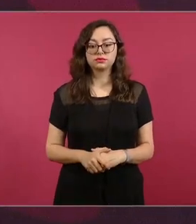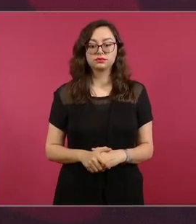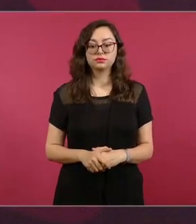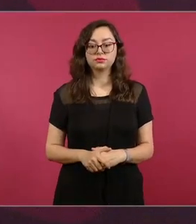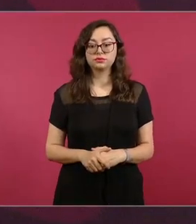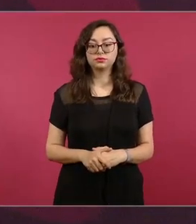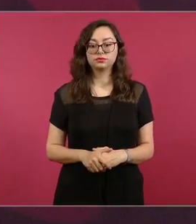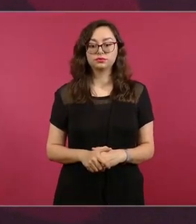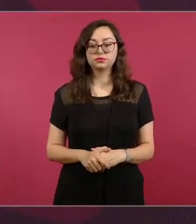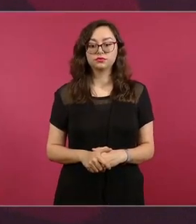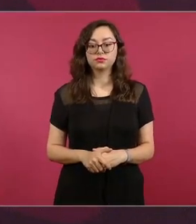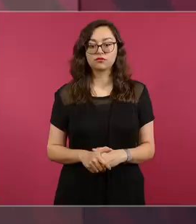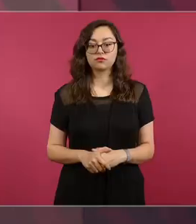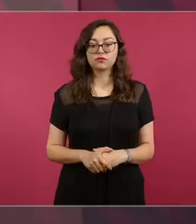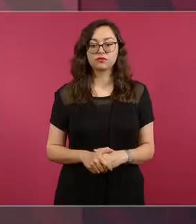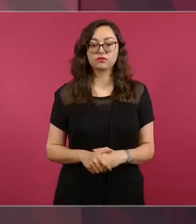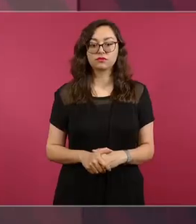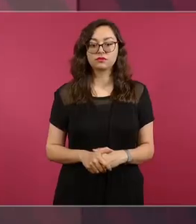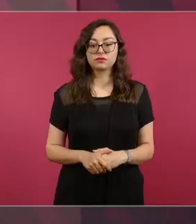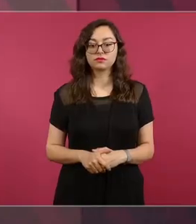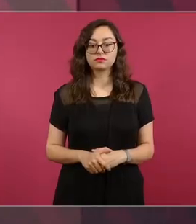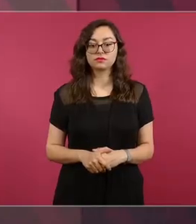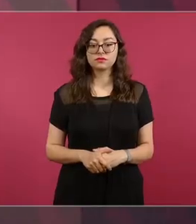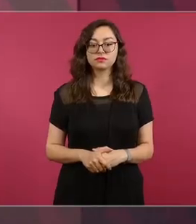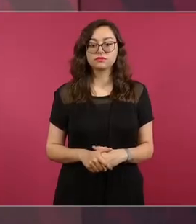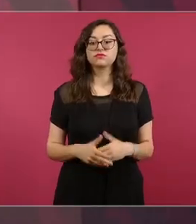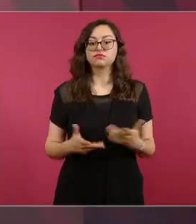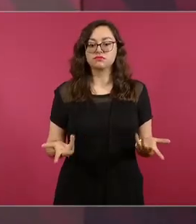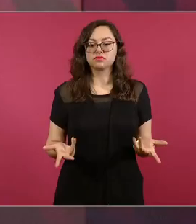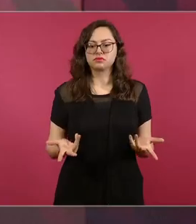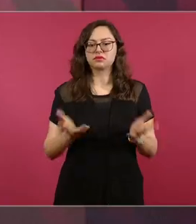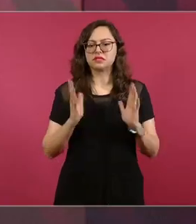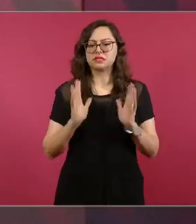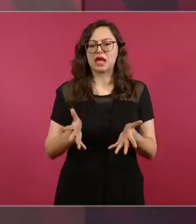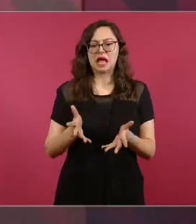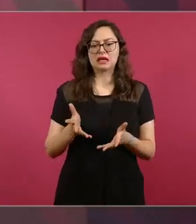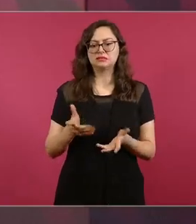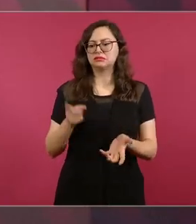sabemos que la investigación fue manipulada